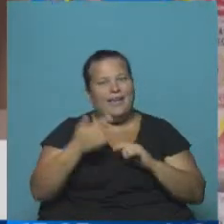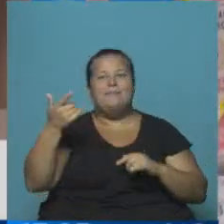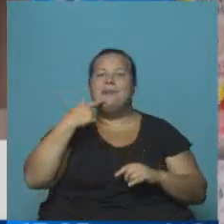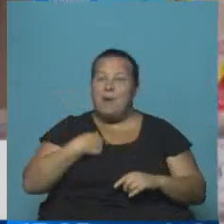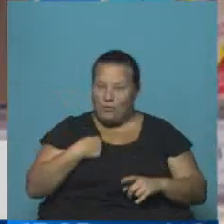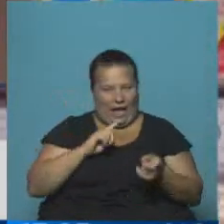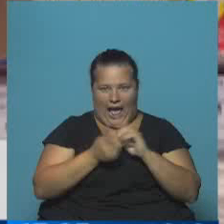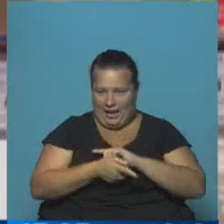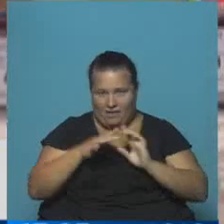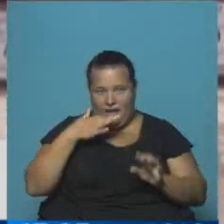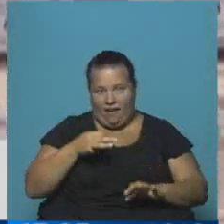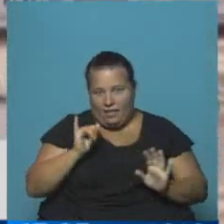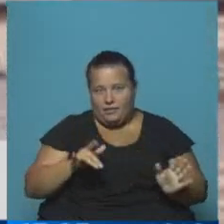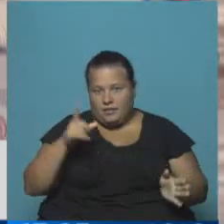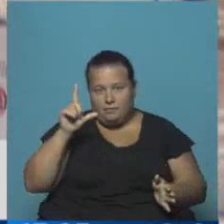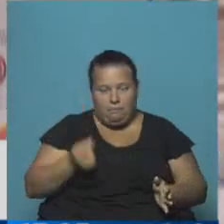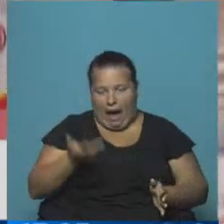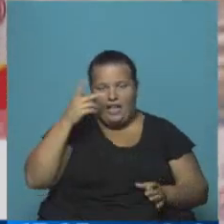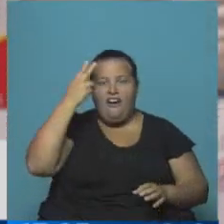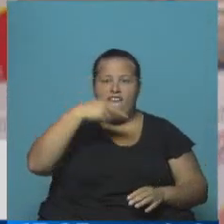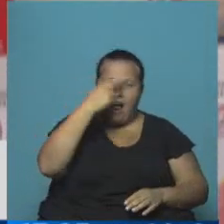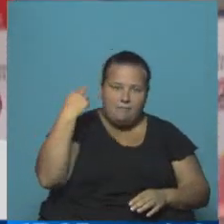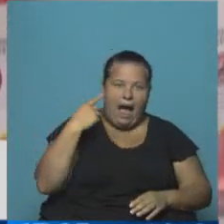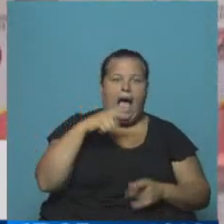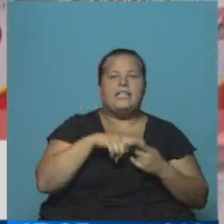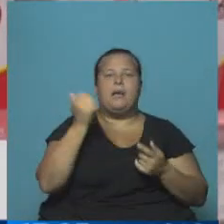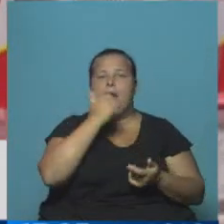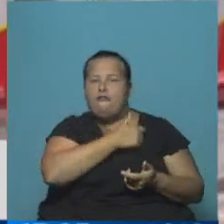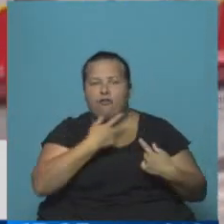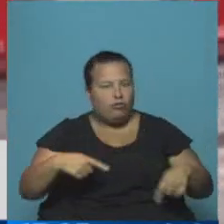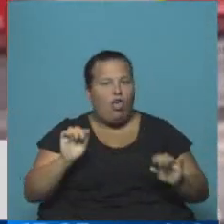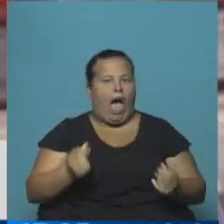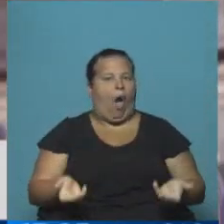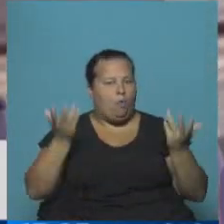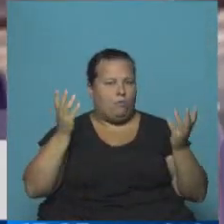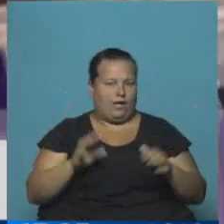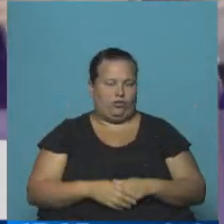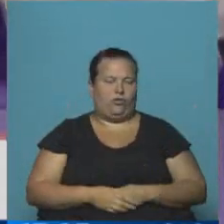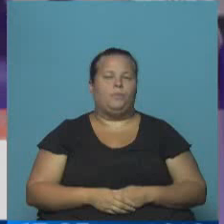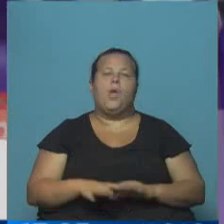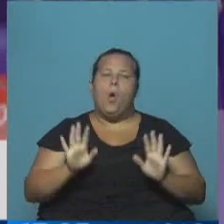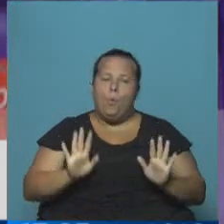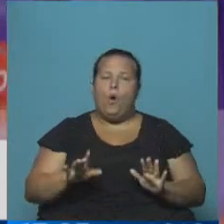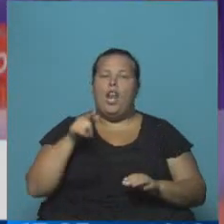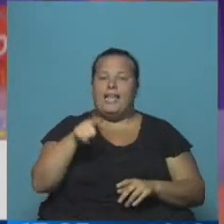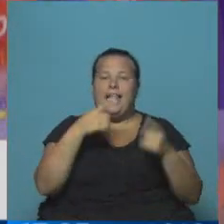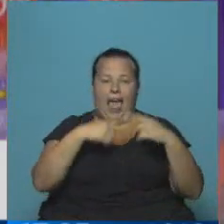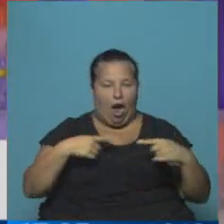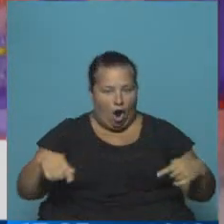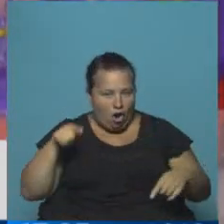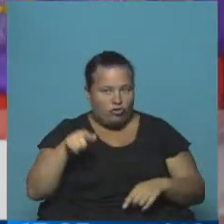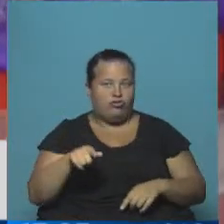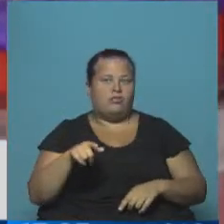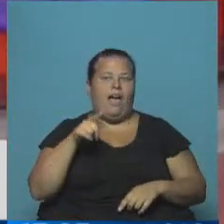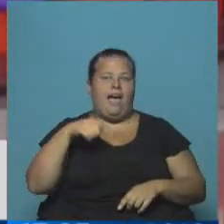preguntas La verdad que sí tanto en la farmacia como en la parte de perfumería es así bueno estos son los productos